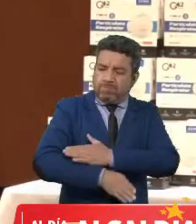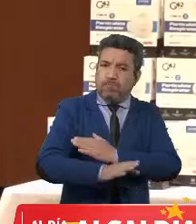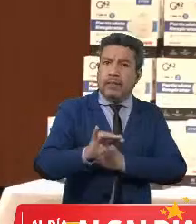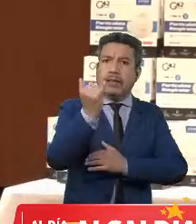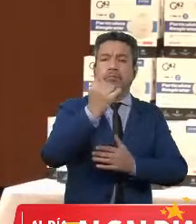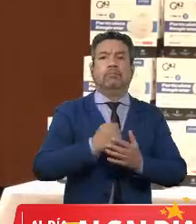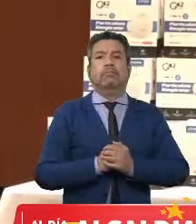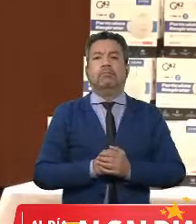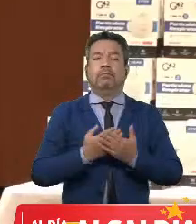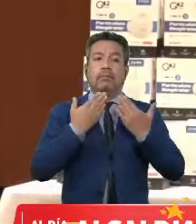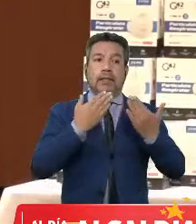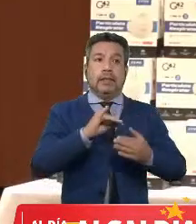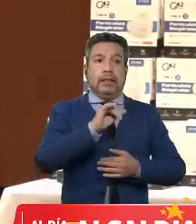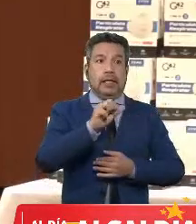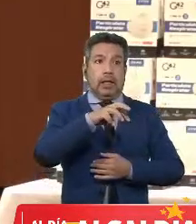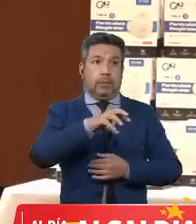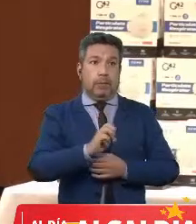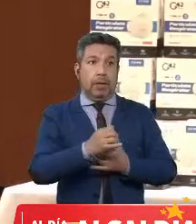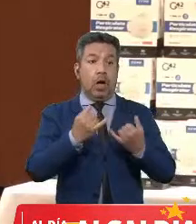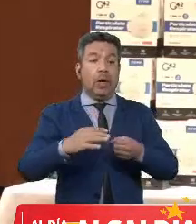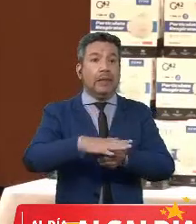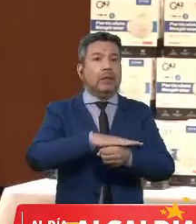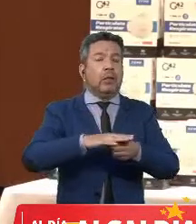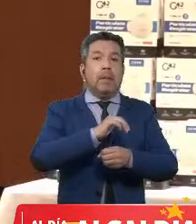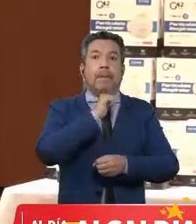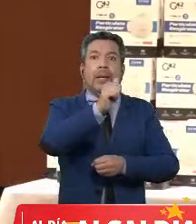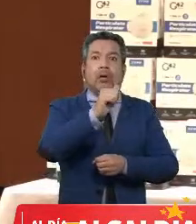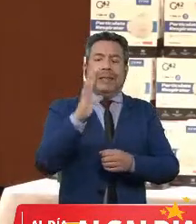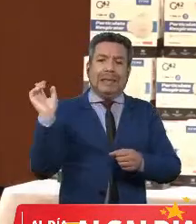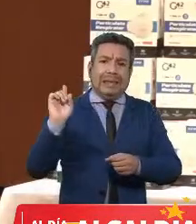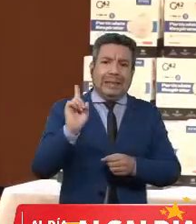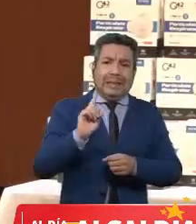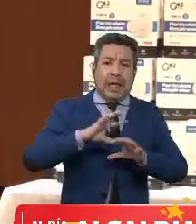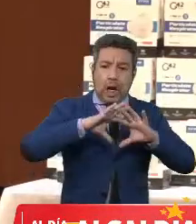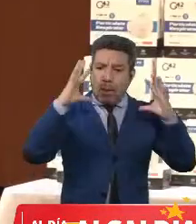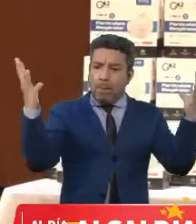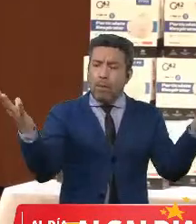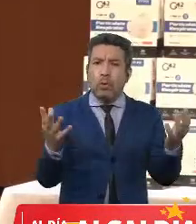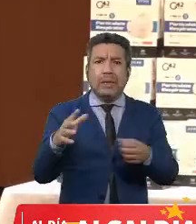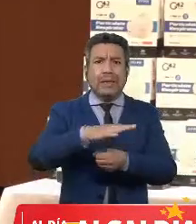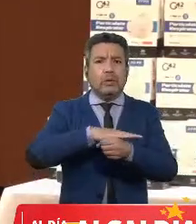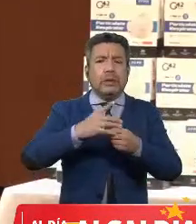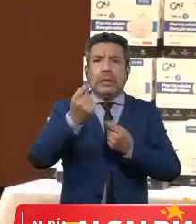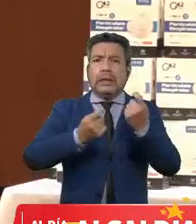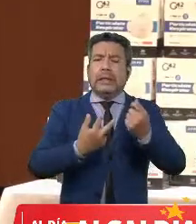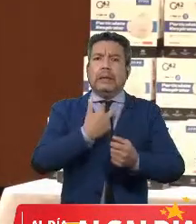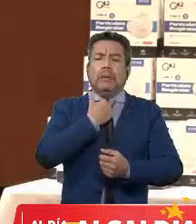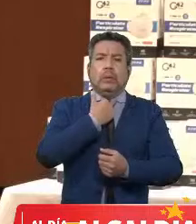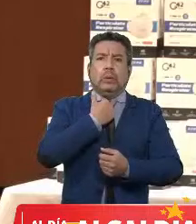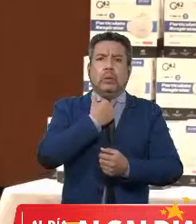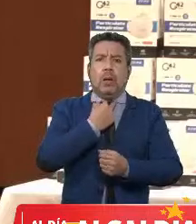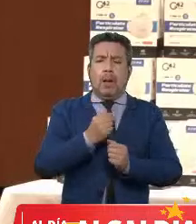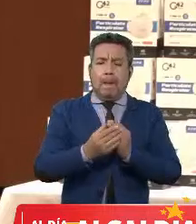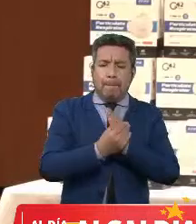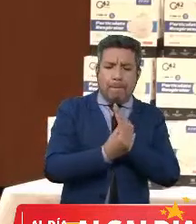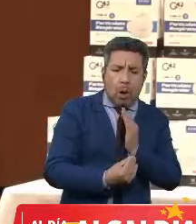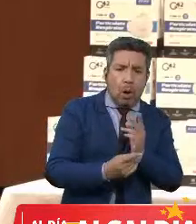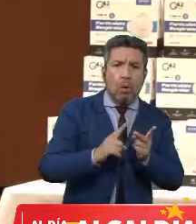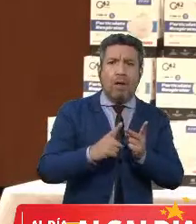Estamos viviendo la peor crisis económica en 100 años, en el mundo entero. Pobreza,